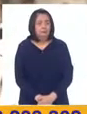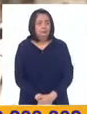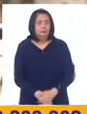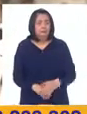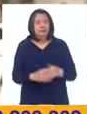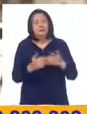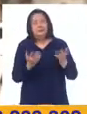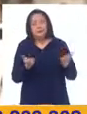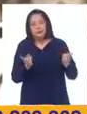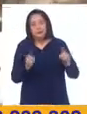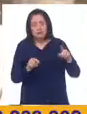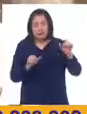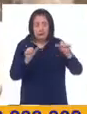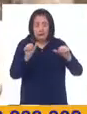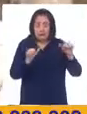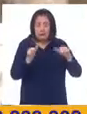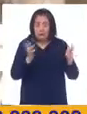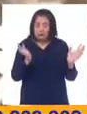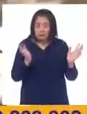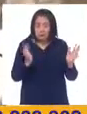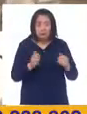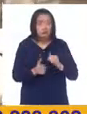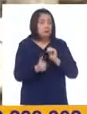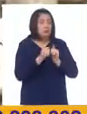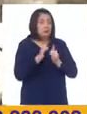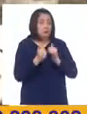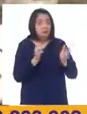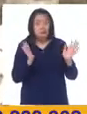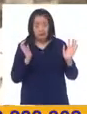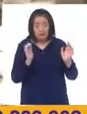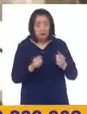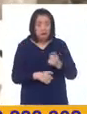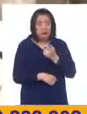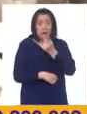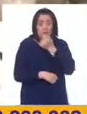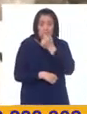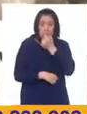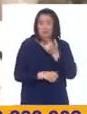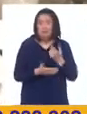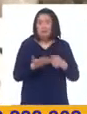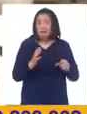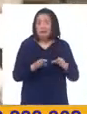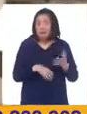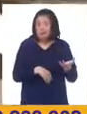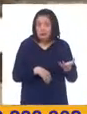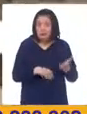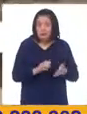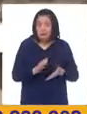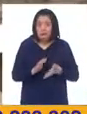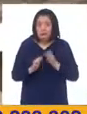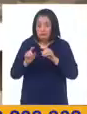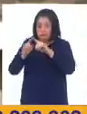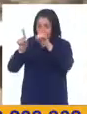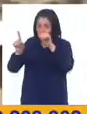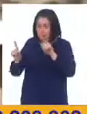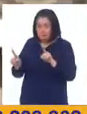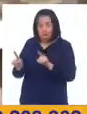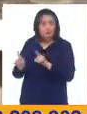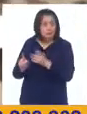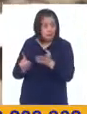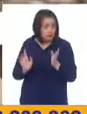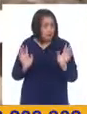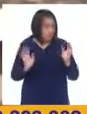Y es que cuando hay dudas también en un campeonato, el árbitro, ¿qué hace? Va al VAR, ¿no es